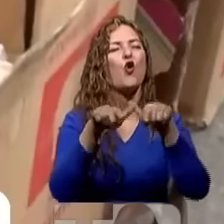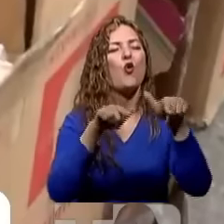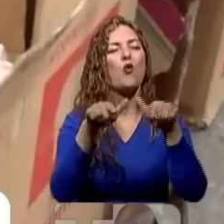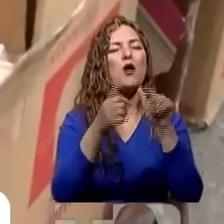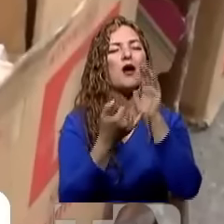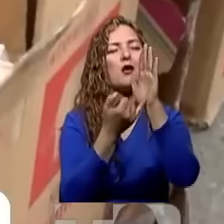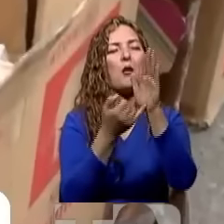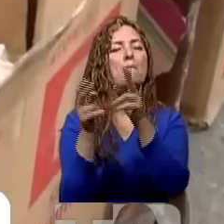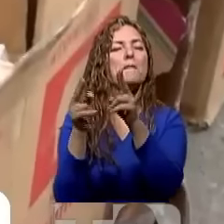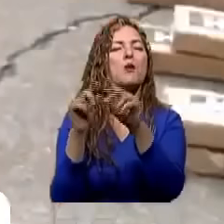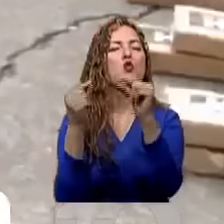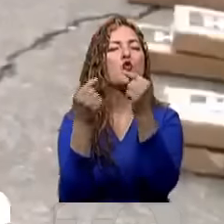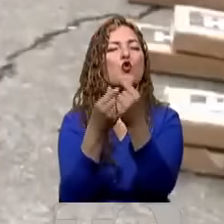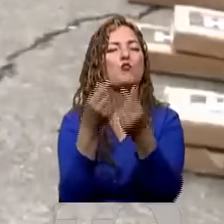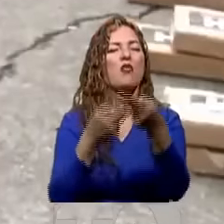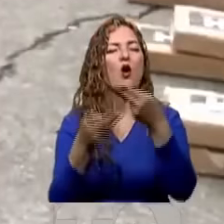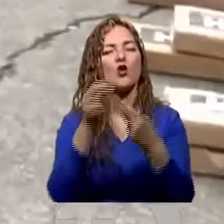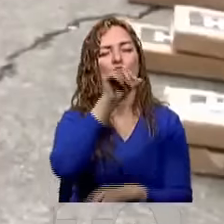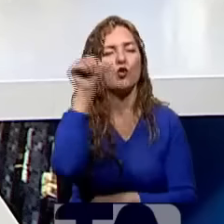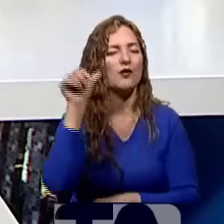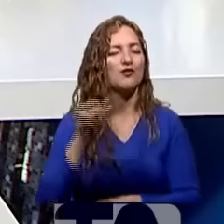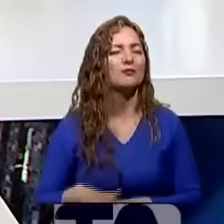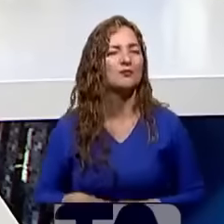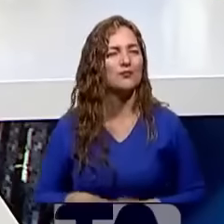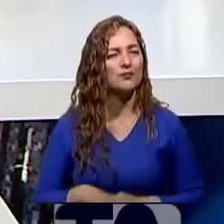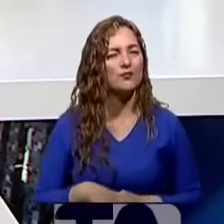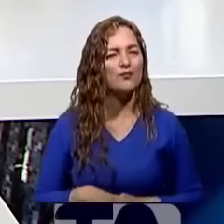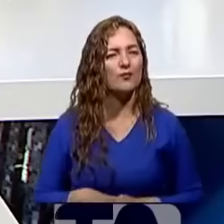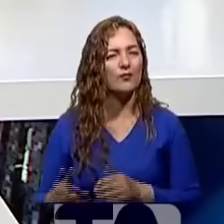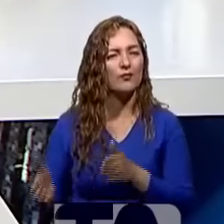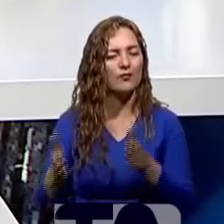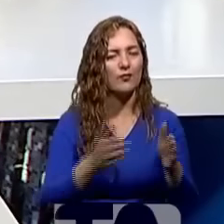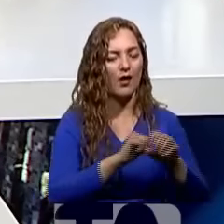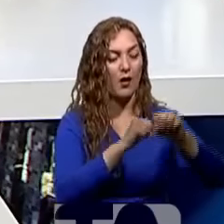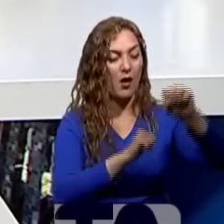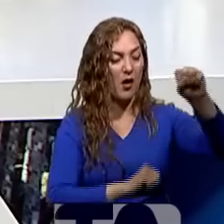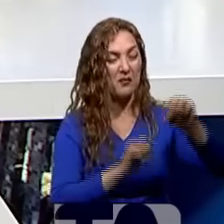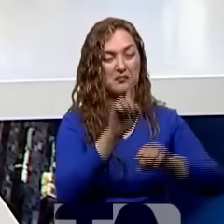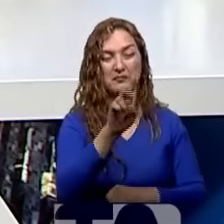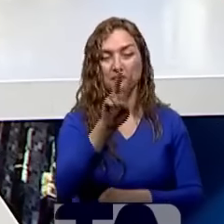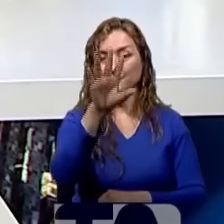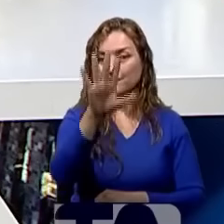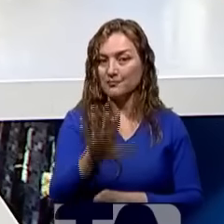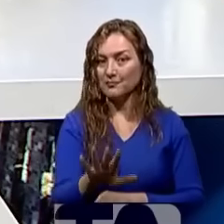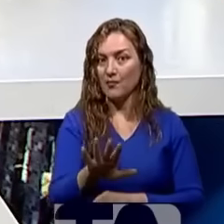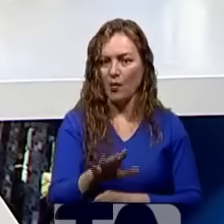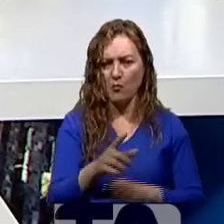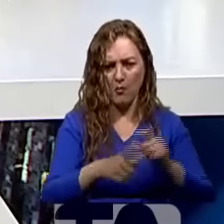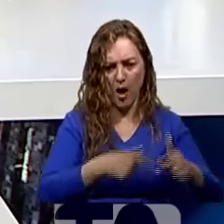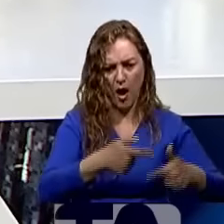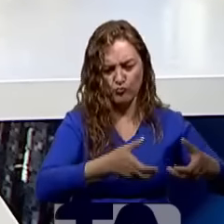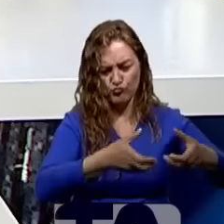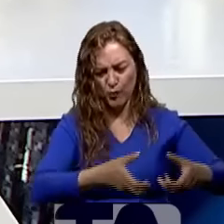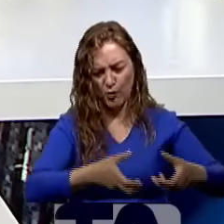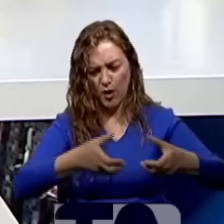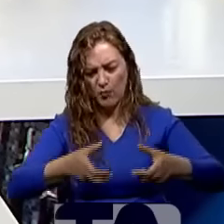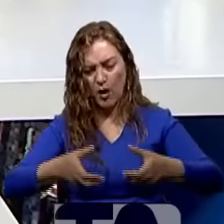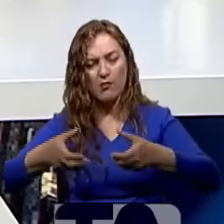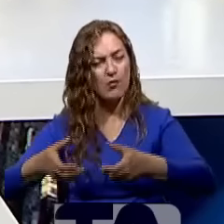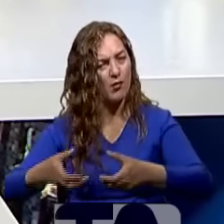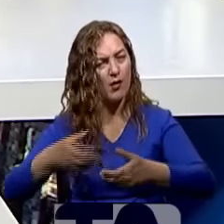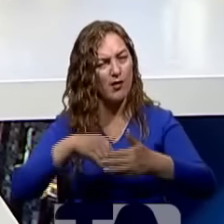la misma organización narcodelictiva. Y se incautó 125 paquetes de cocaína que estaban camuflados